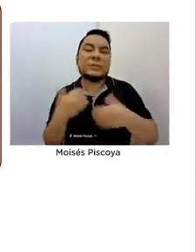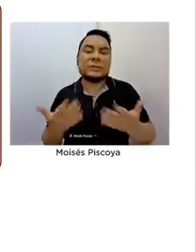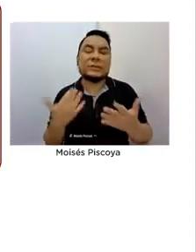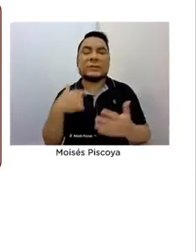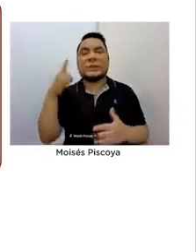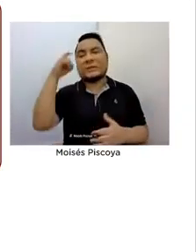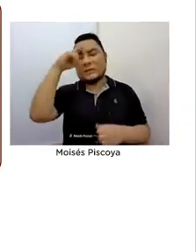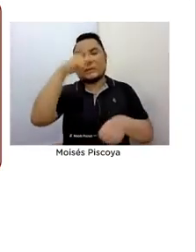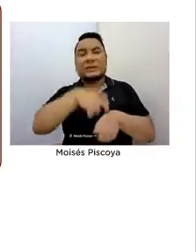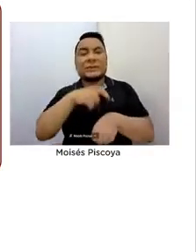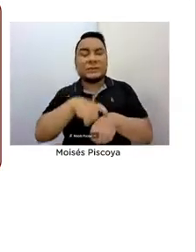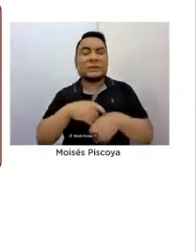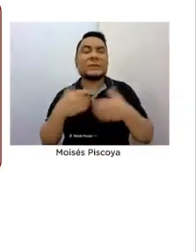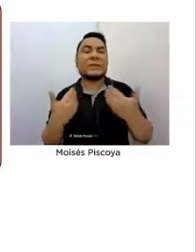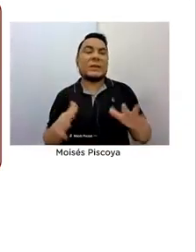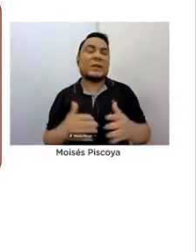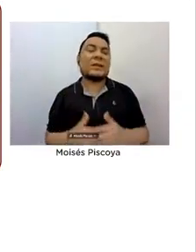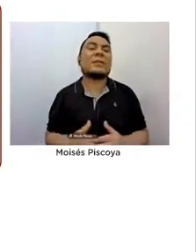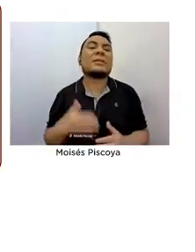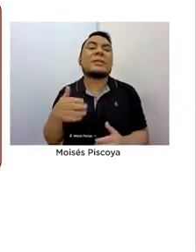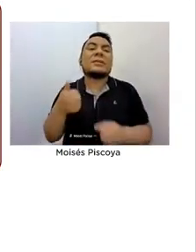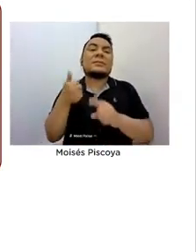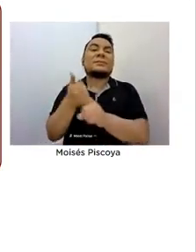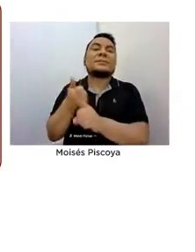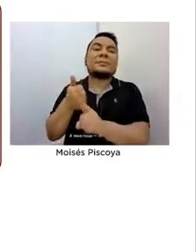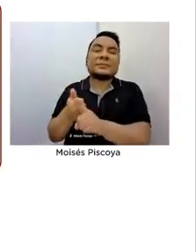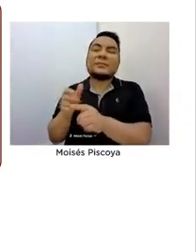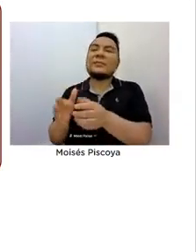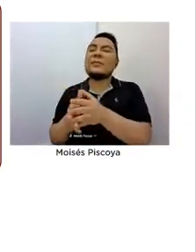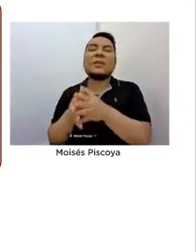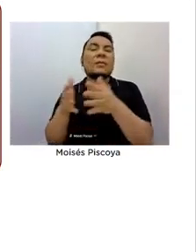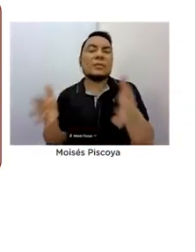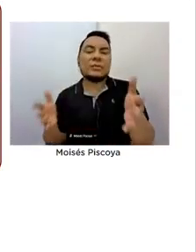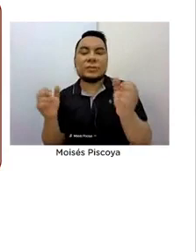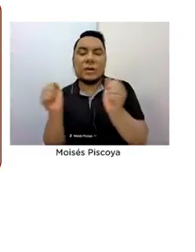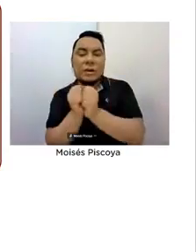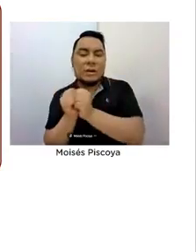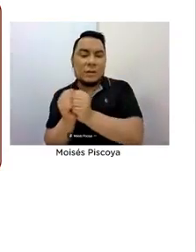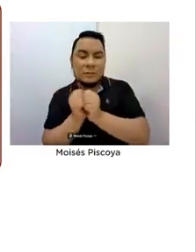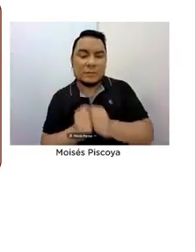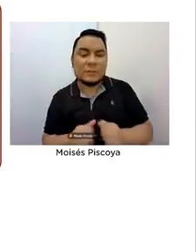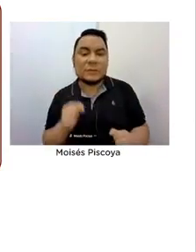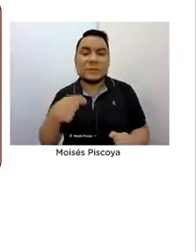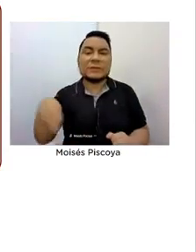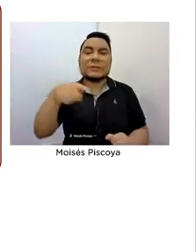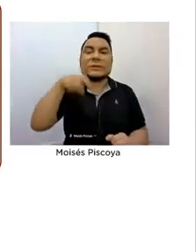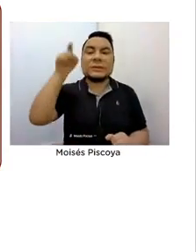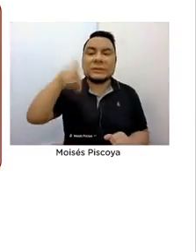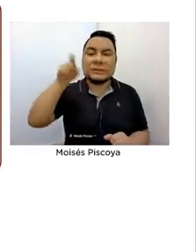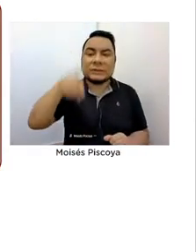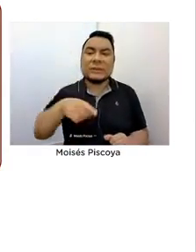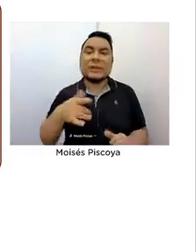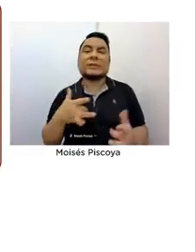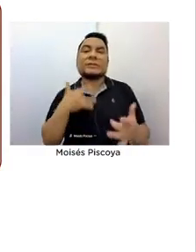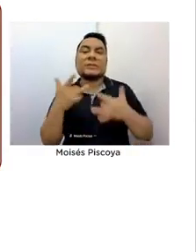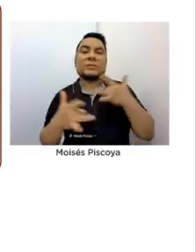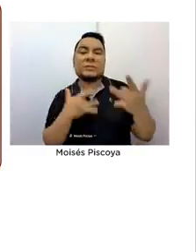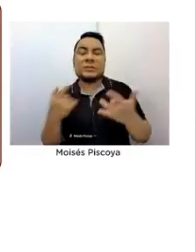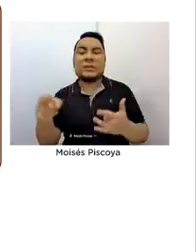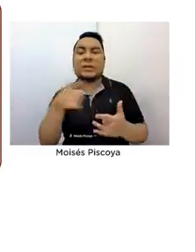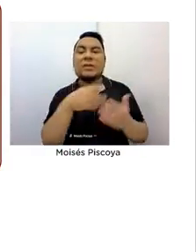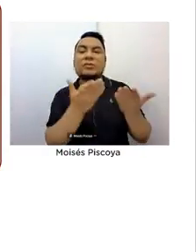crisis sanitaria que ha merecido de mucho acompañamiento a las necesidades socioemocionales de